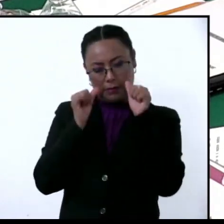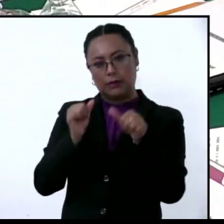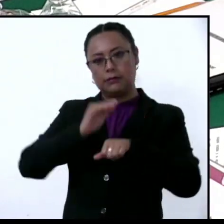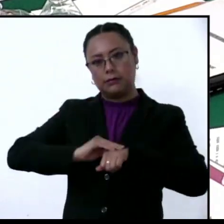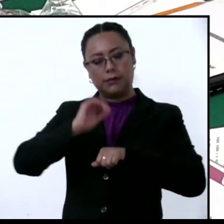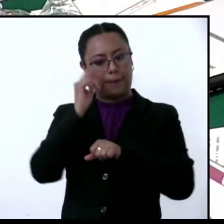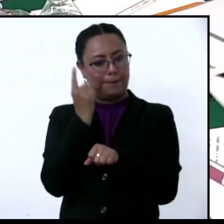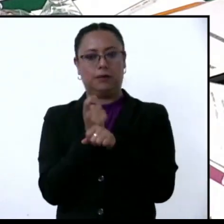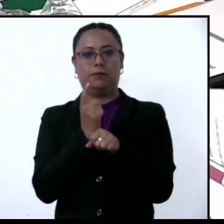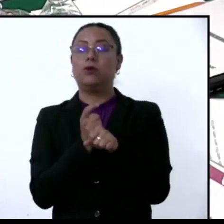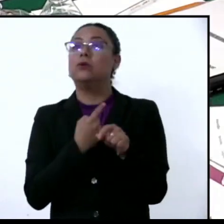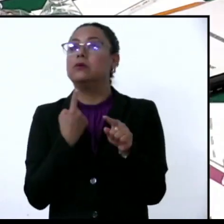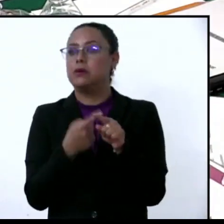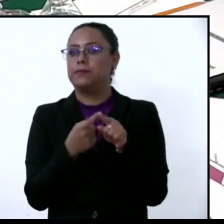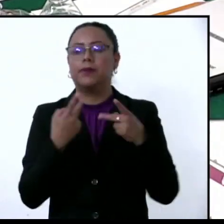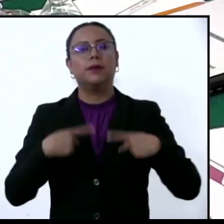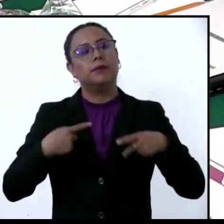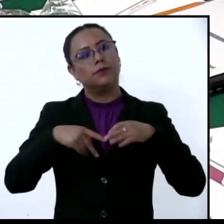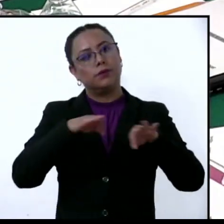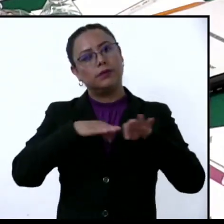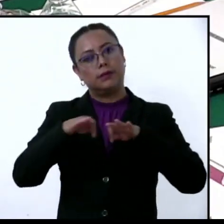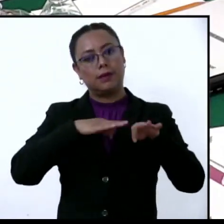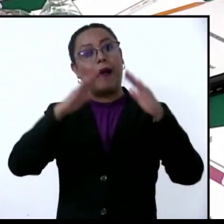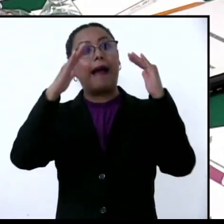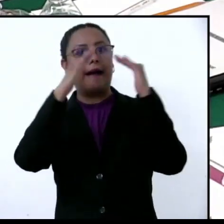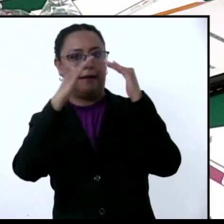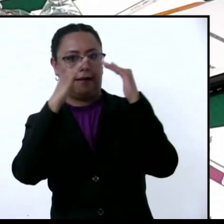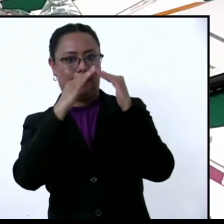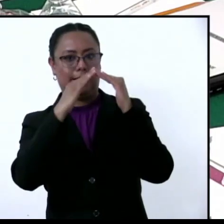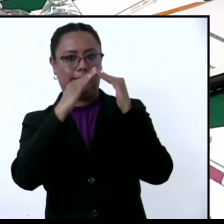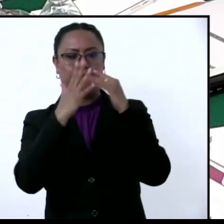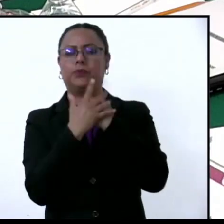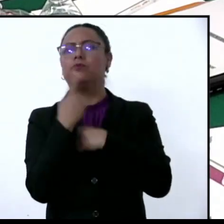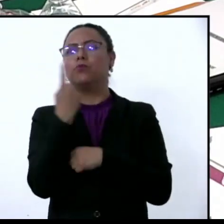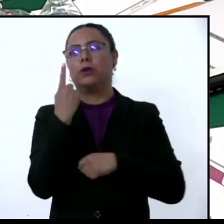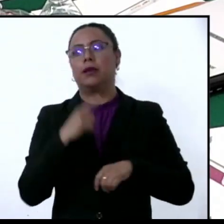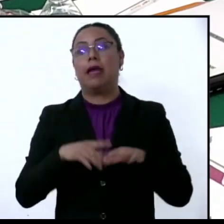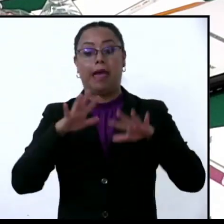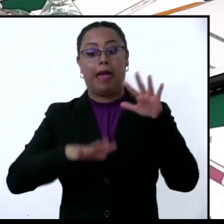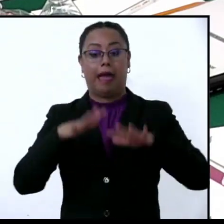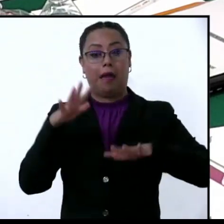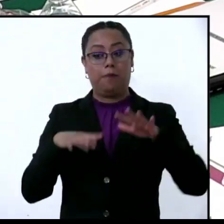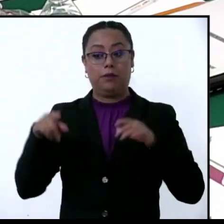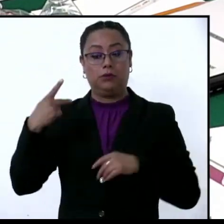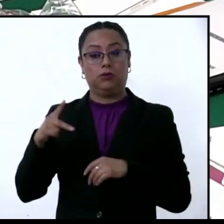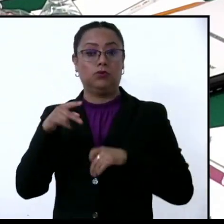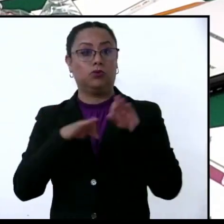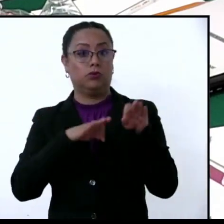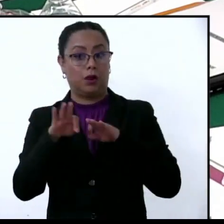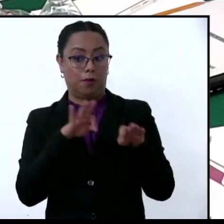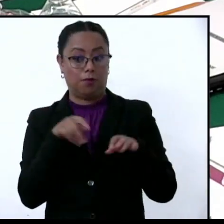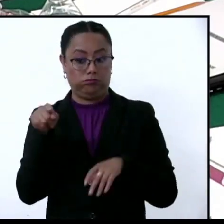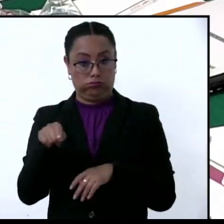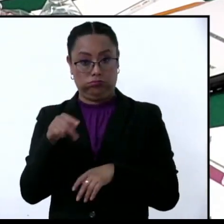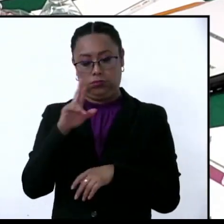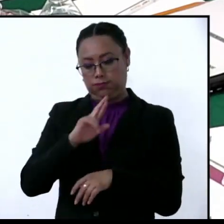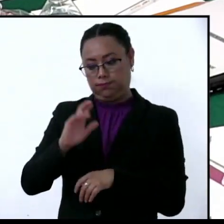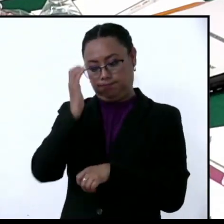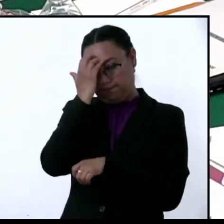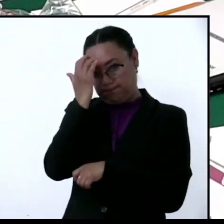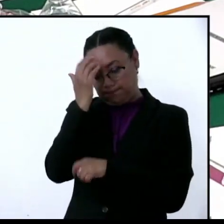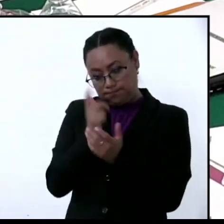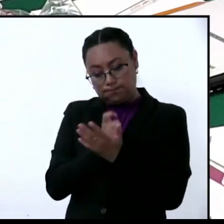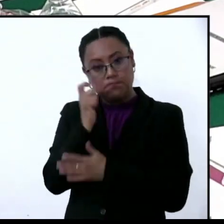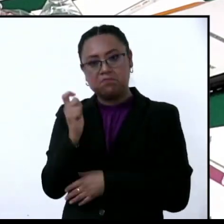prioritaria son las personas trabajadoras del hogar, ya que en muchas ocasiones su trabajo no es significado como debería